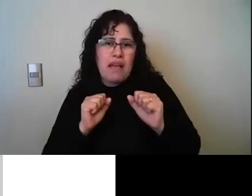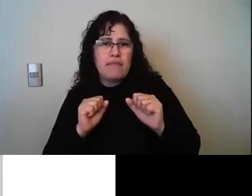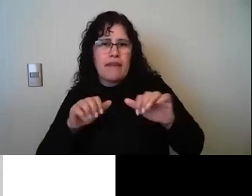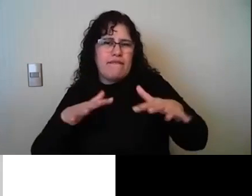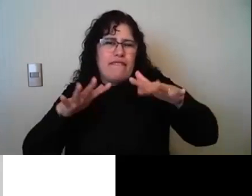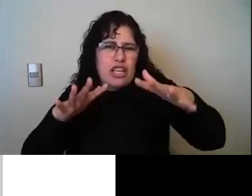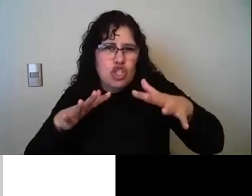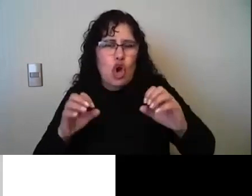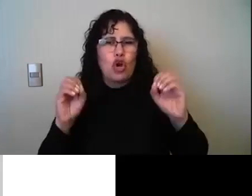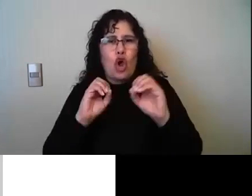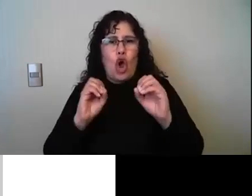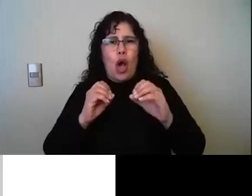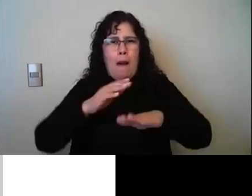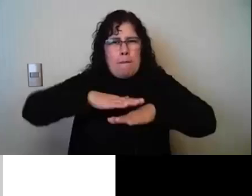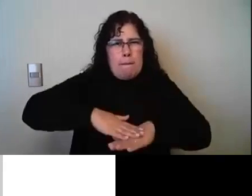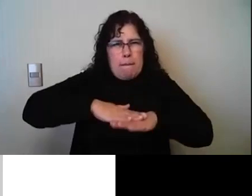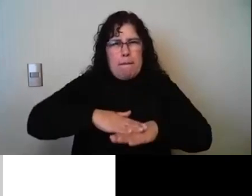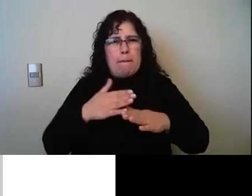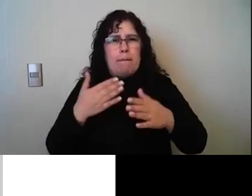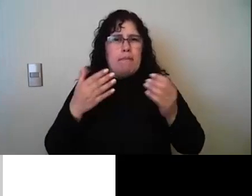sensación de peso, discriminación de los puntos.